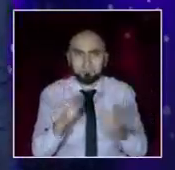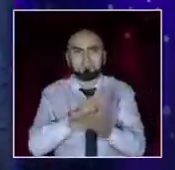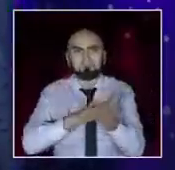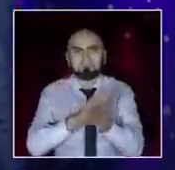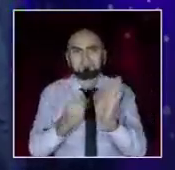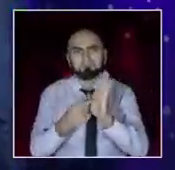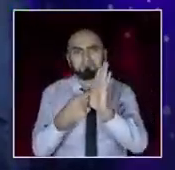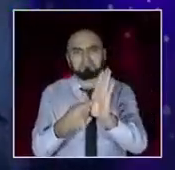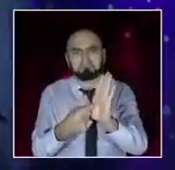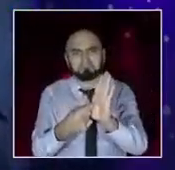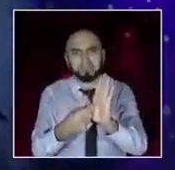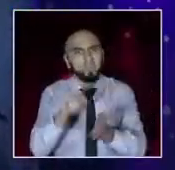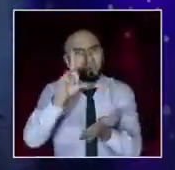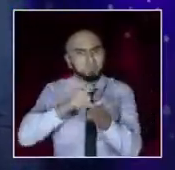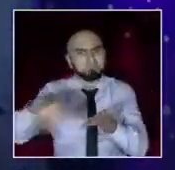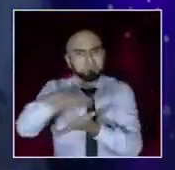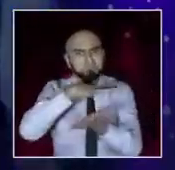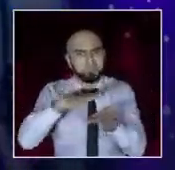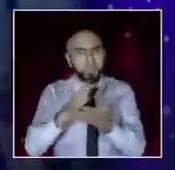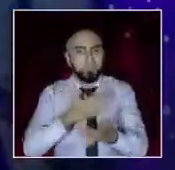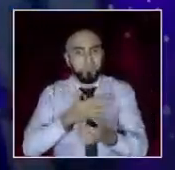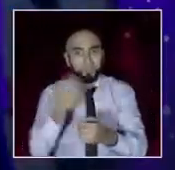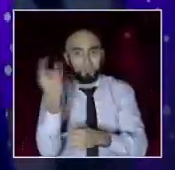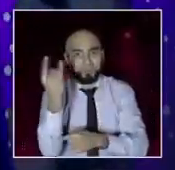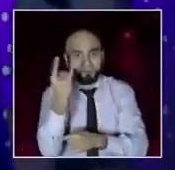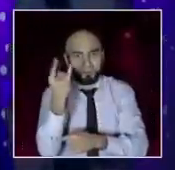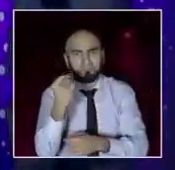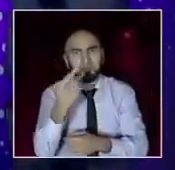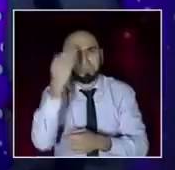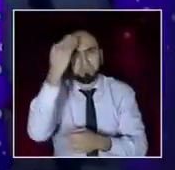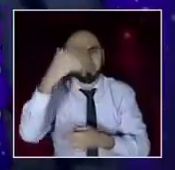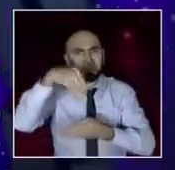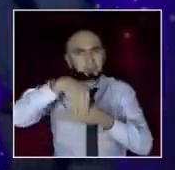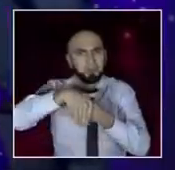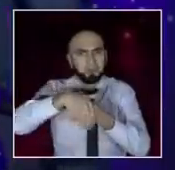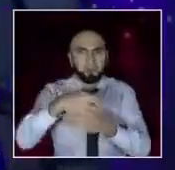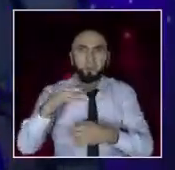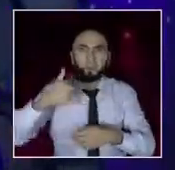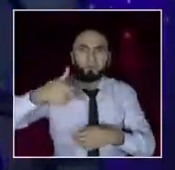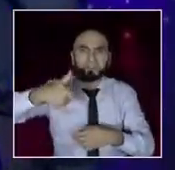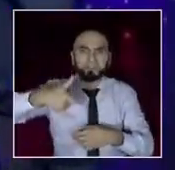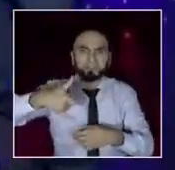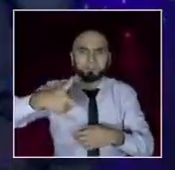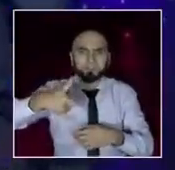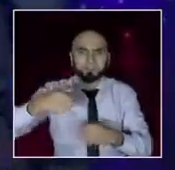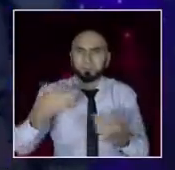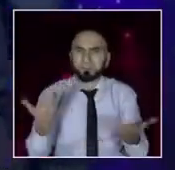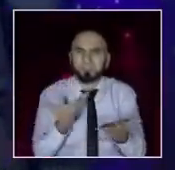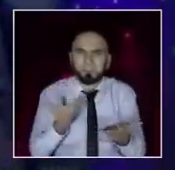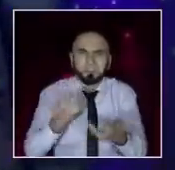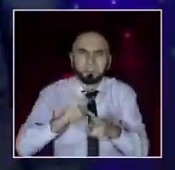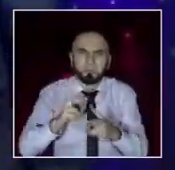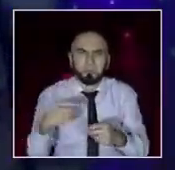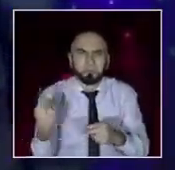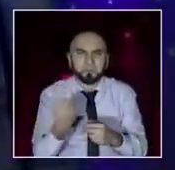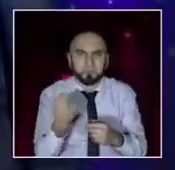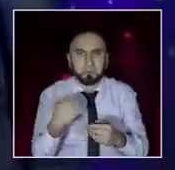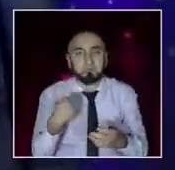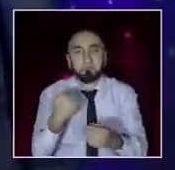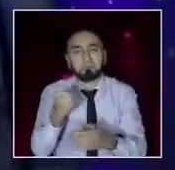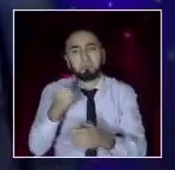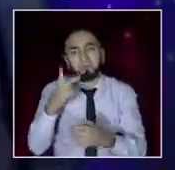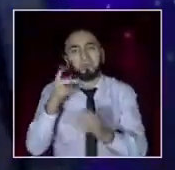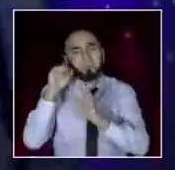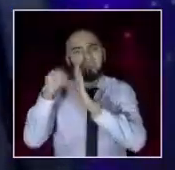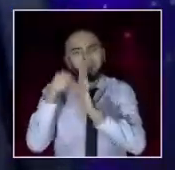mi universidad en Sussex, en una tarde de jueves, y lo que hemos hecho aquí es que hemos tomado una película panorámica